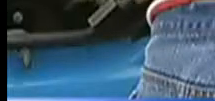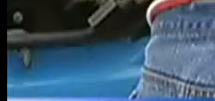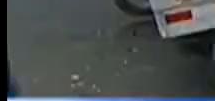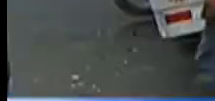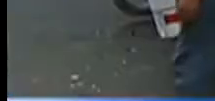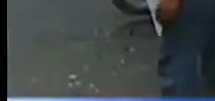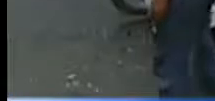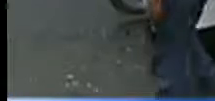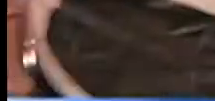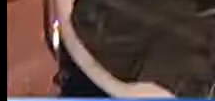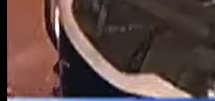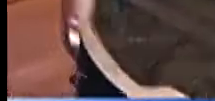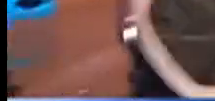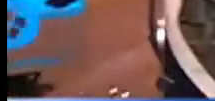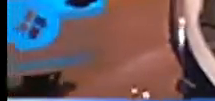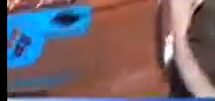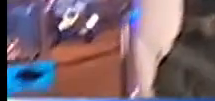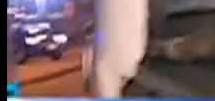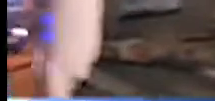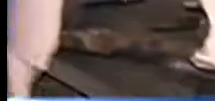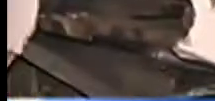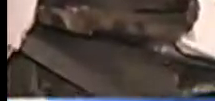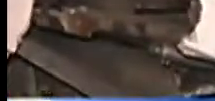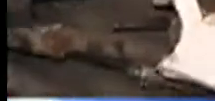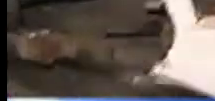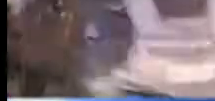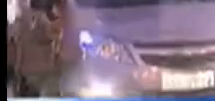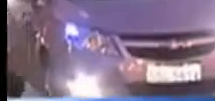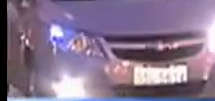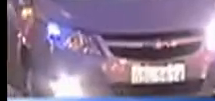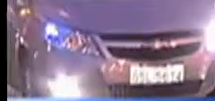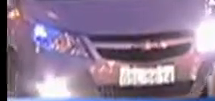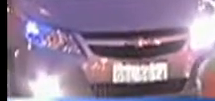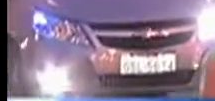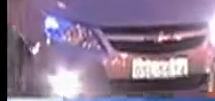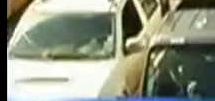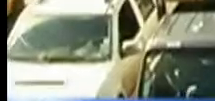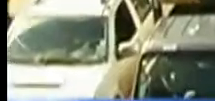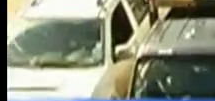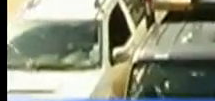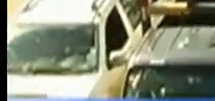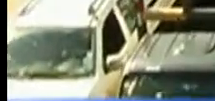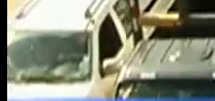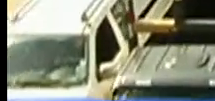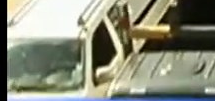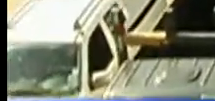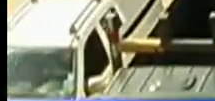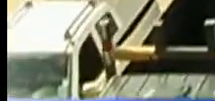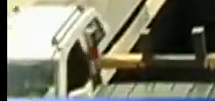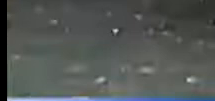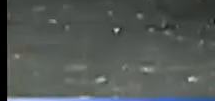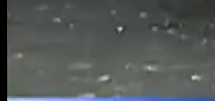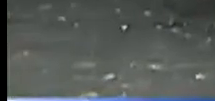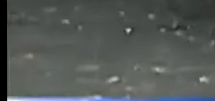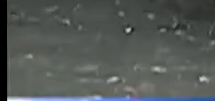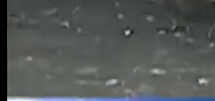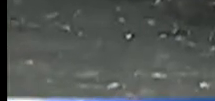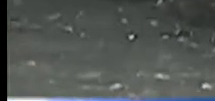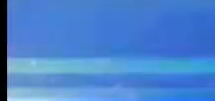zona. Ellos exigen una solución. Estaremos en vivo junto a la comunidad desde el lugar de los hechos.